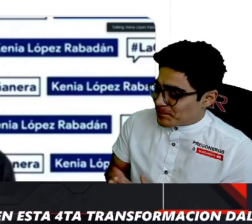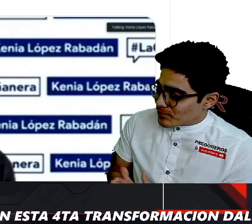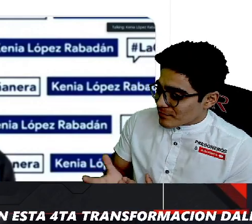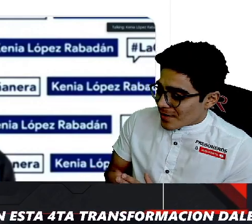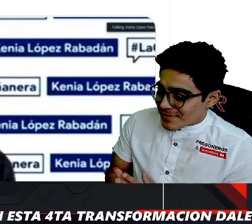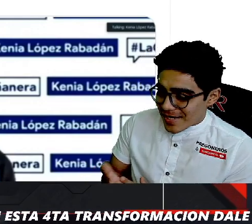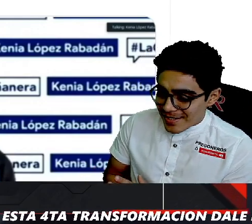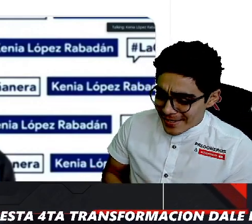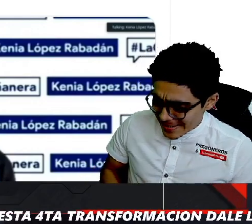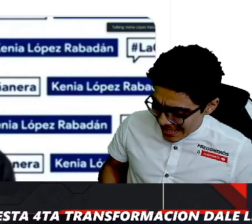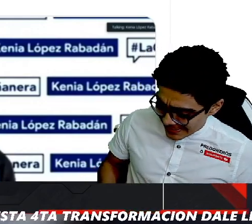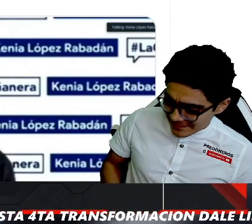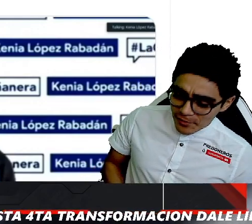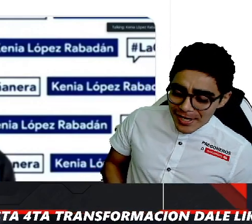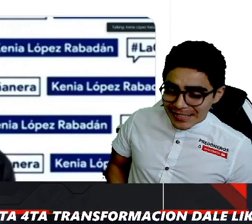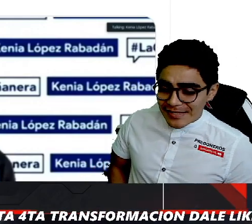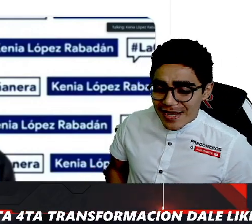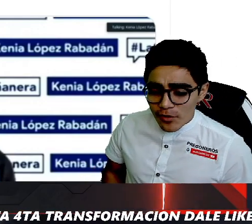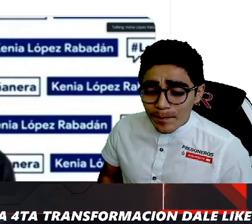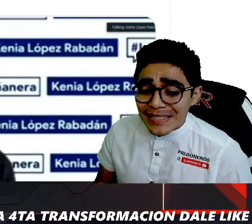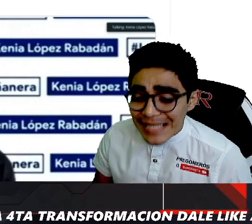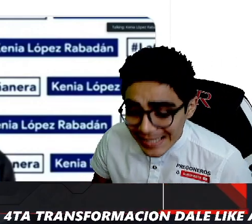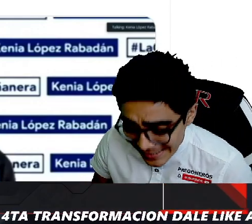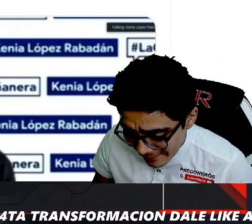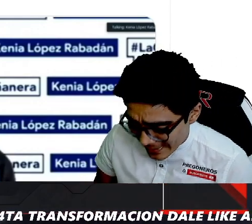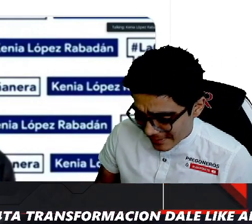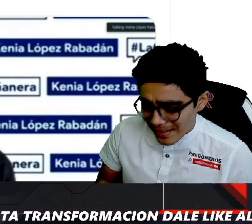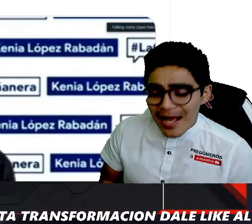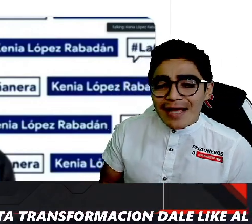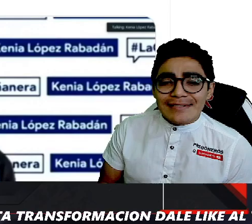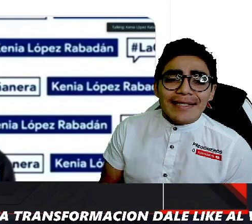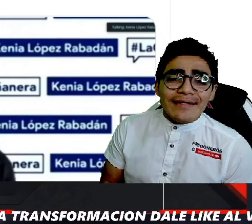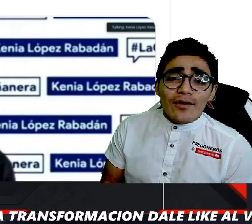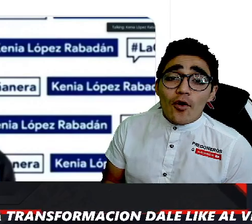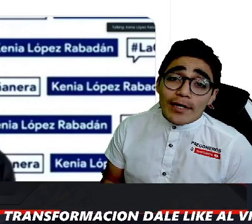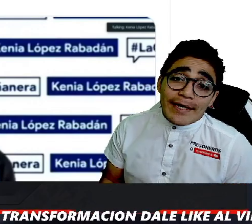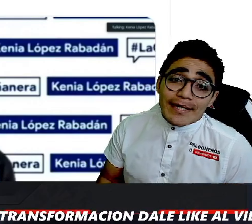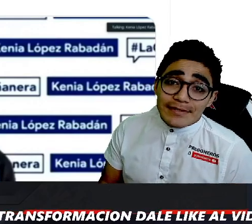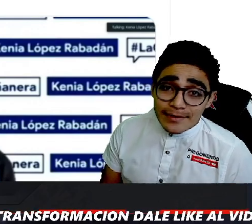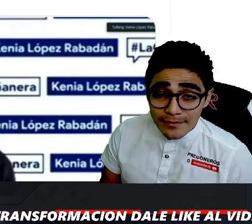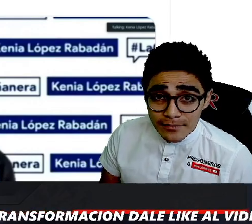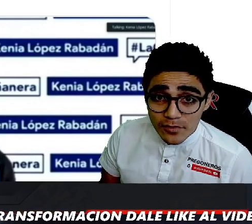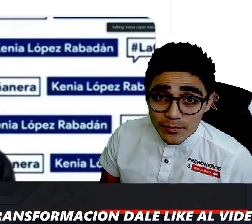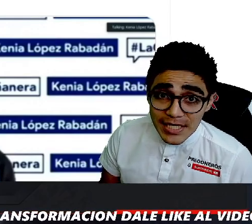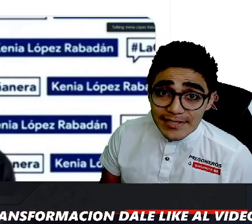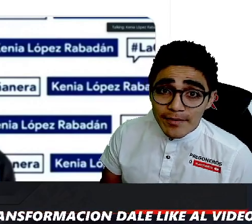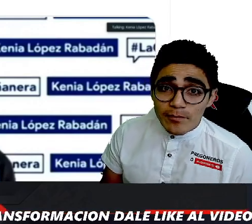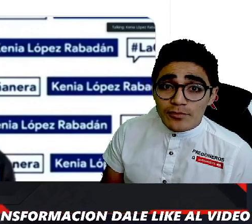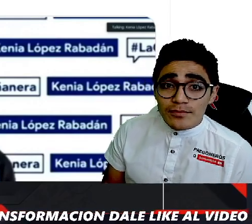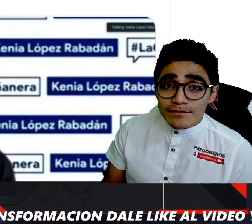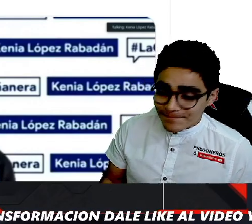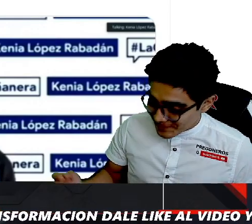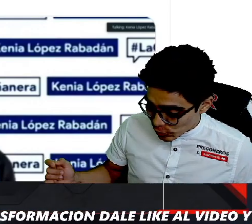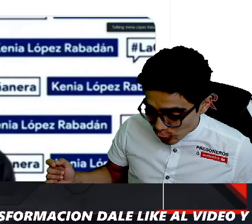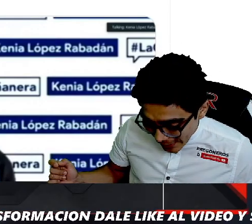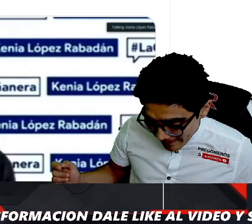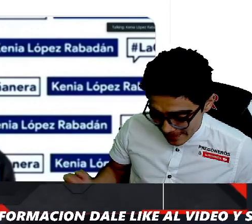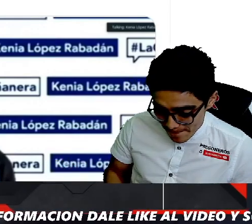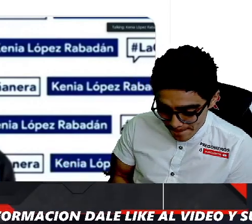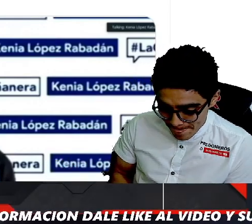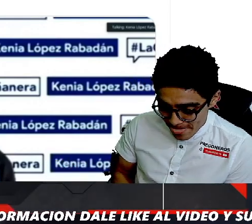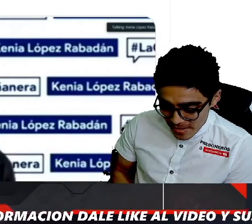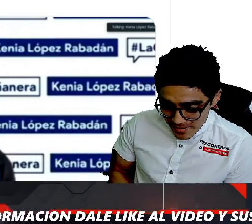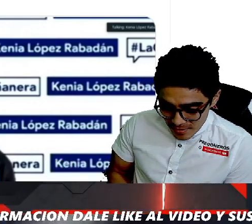vez sale la senadora Kenia López Rabadán a hacer o querer hacer, como ya sabemos, su